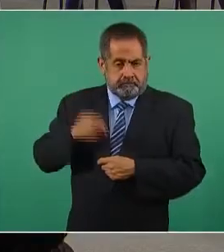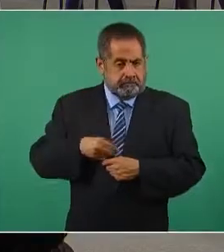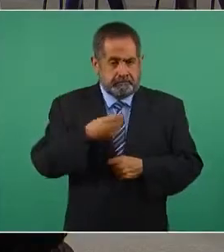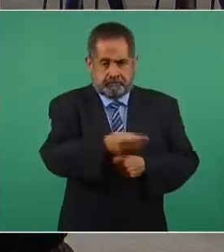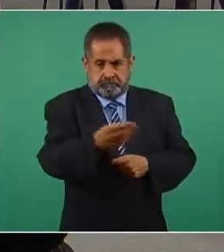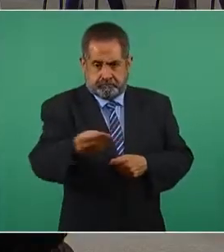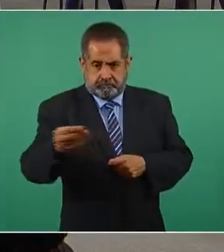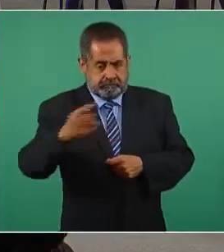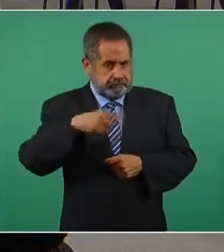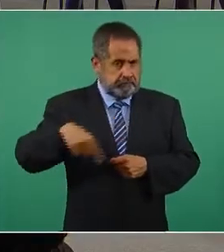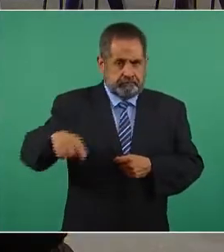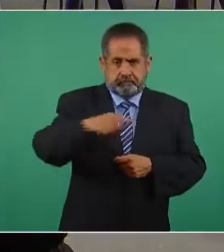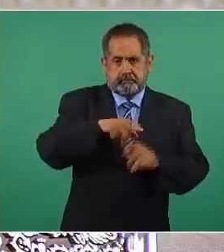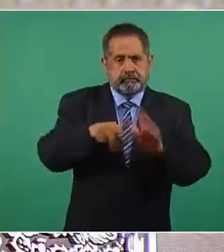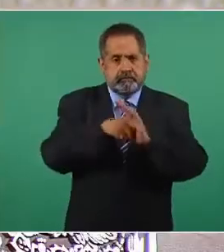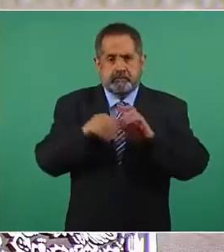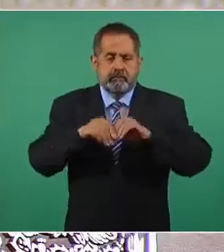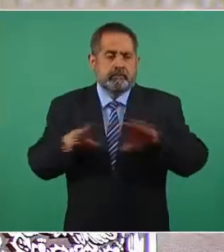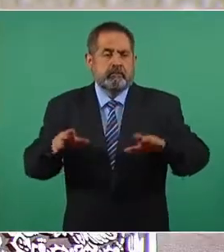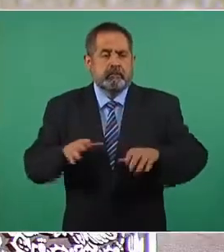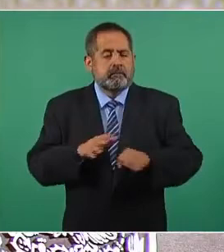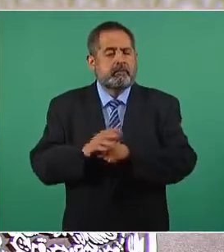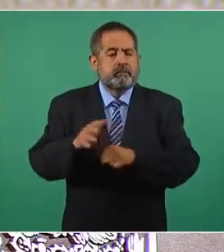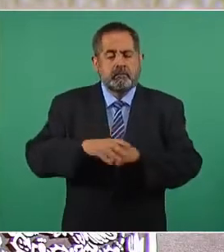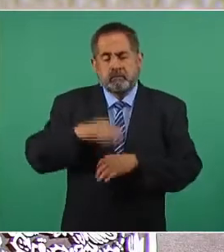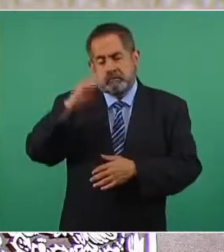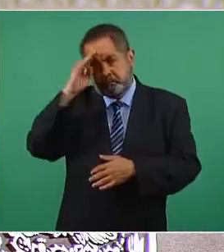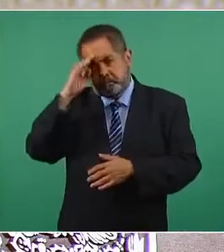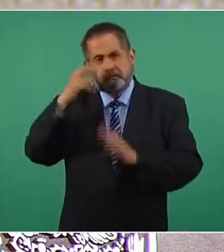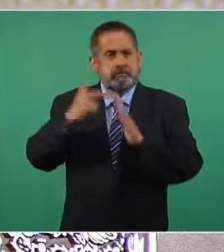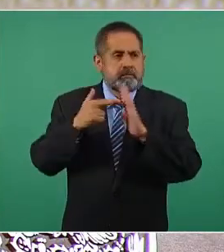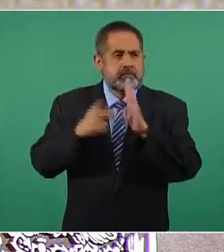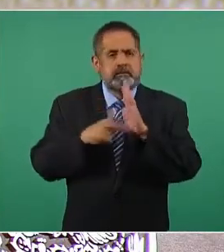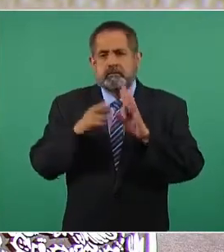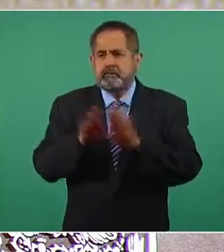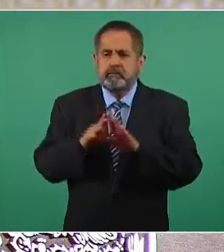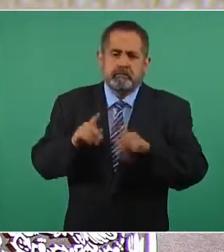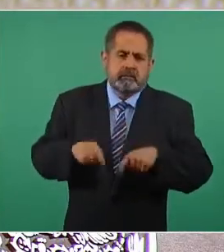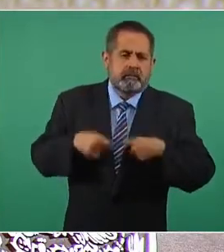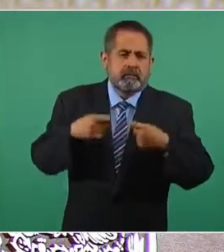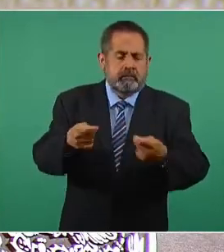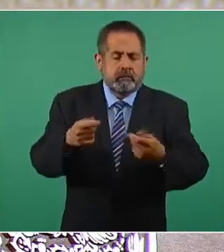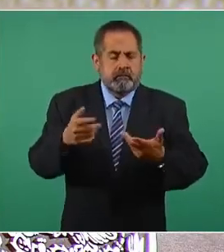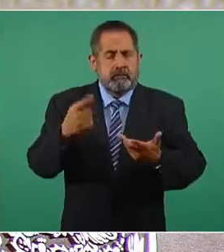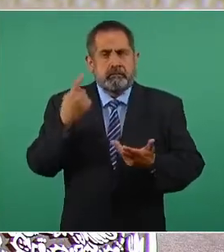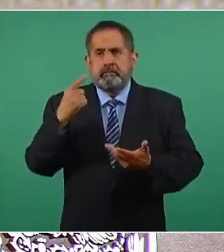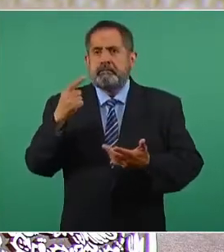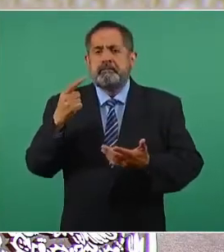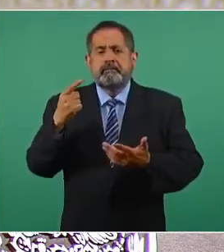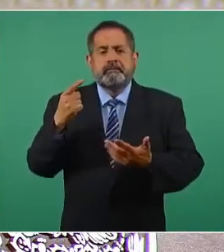la cuestión de las consideraciones y lineamientos para la entrega, entrar